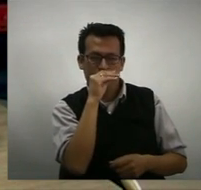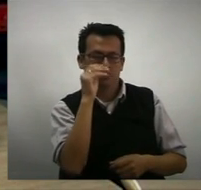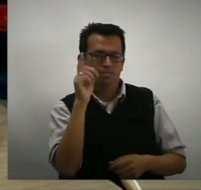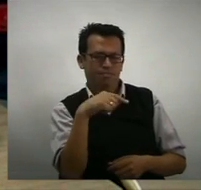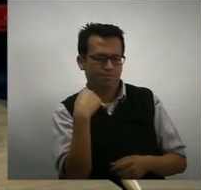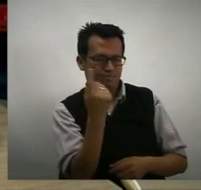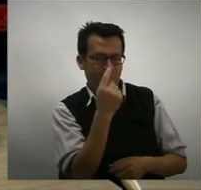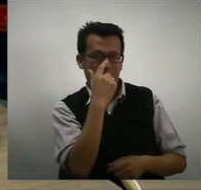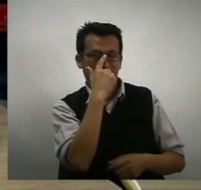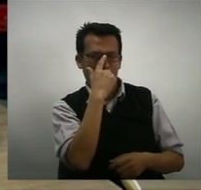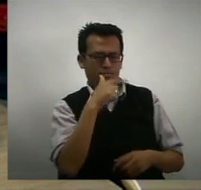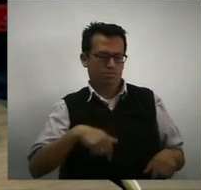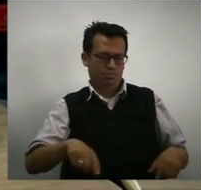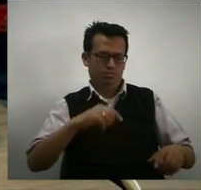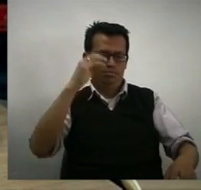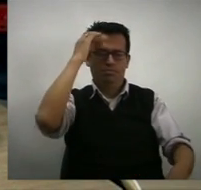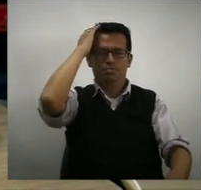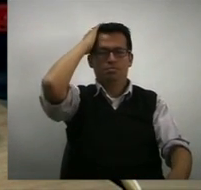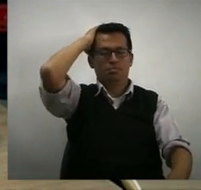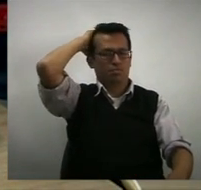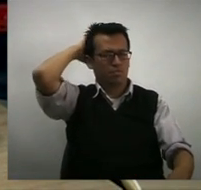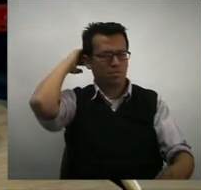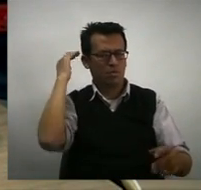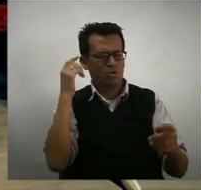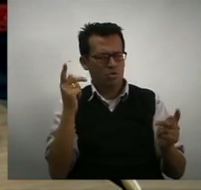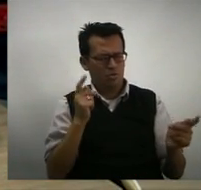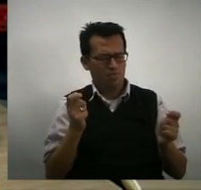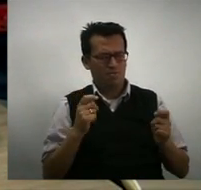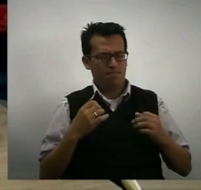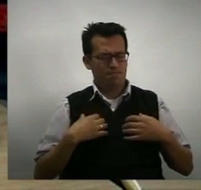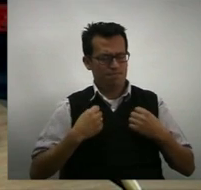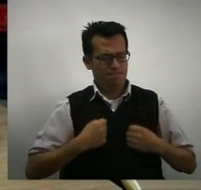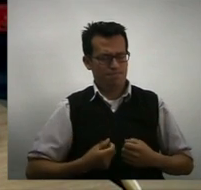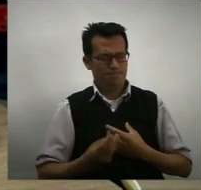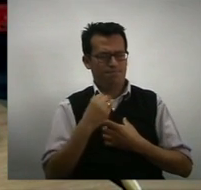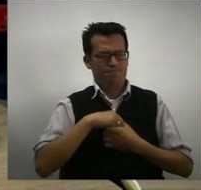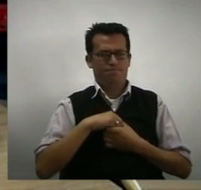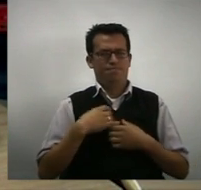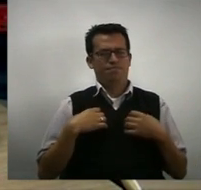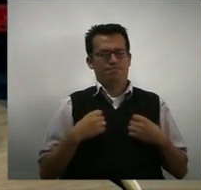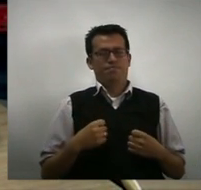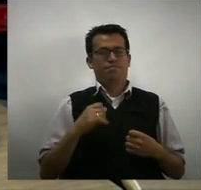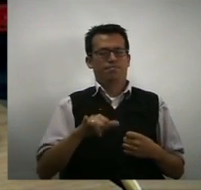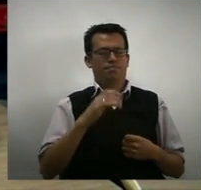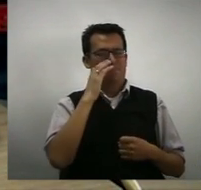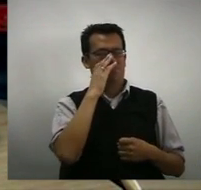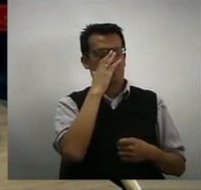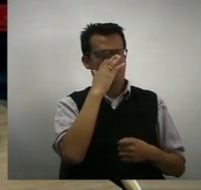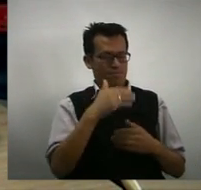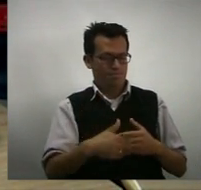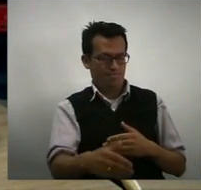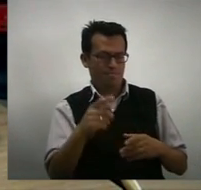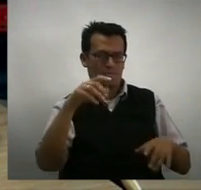de los espacios, de las regulaciones de sentido, de las formas de adoctrinamiento, como las que se procura asegurar que el pensamiento